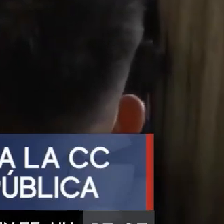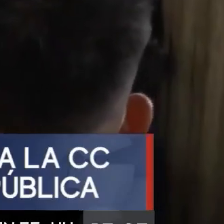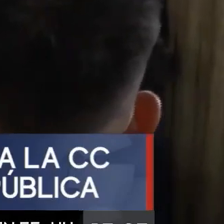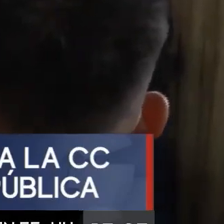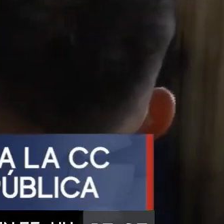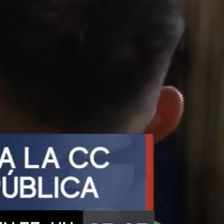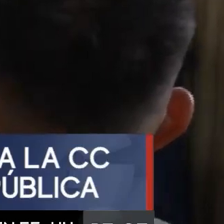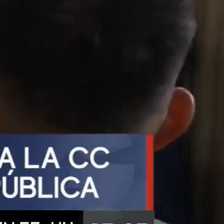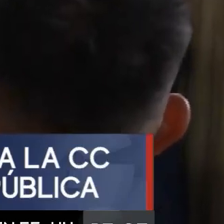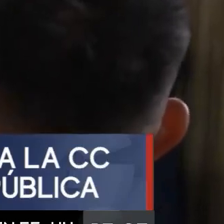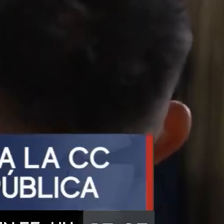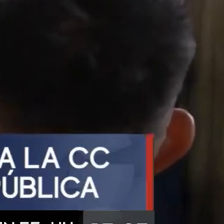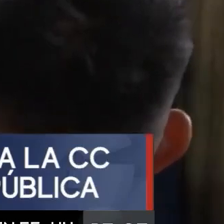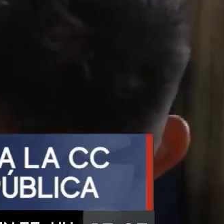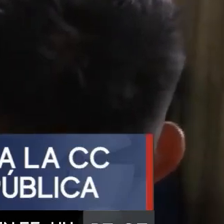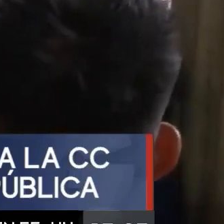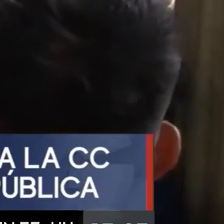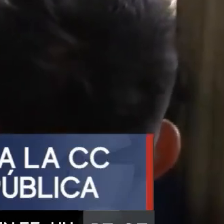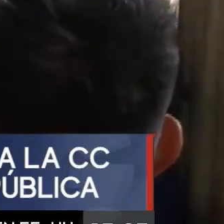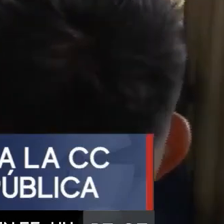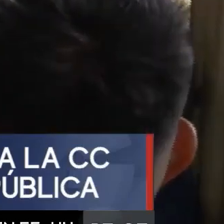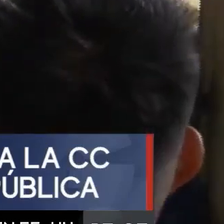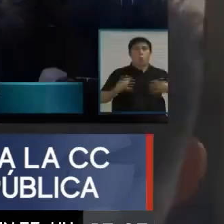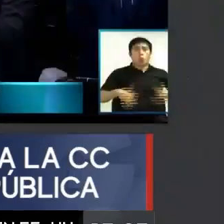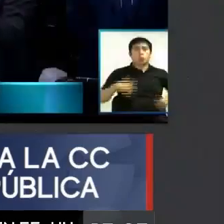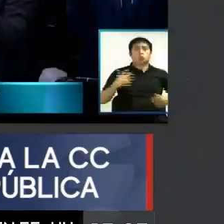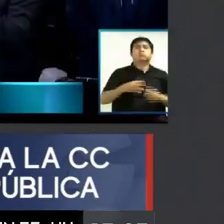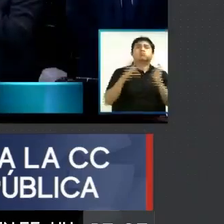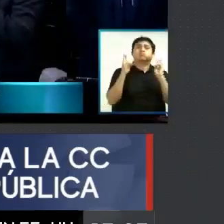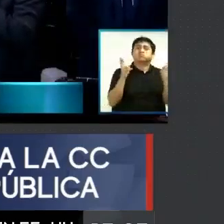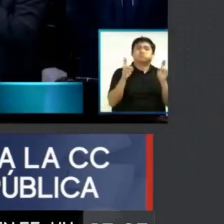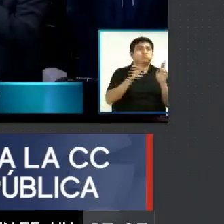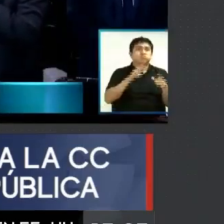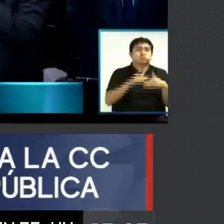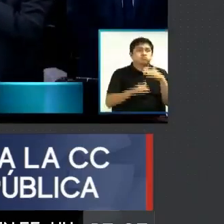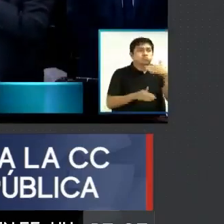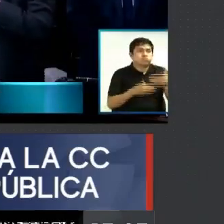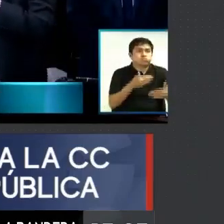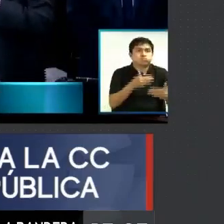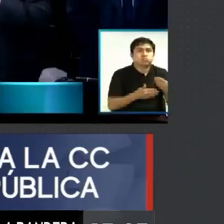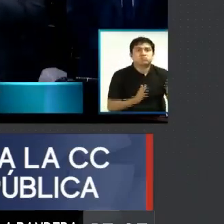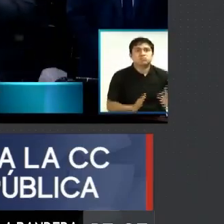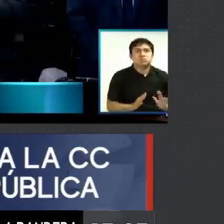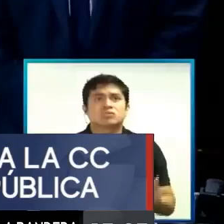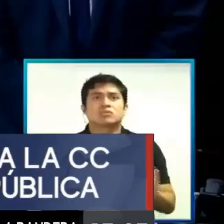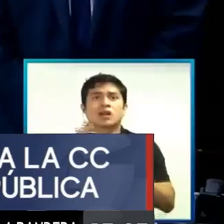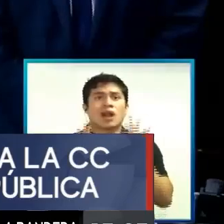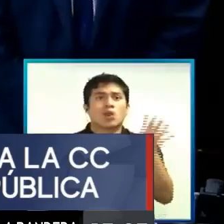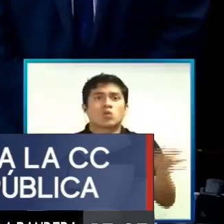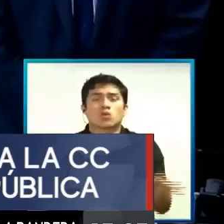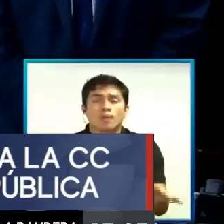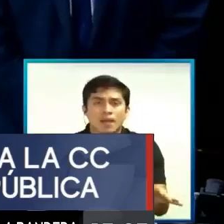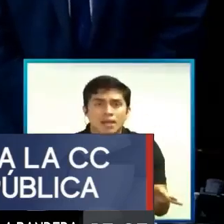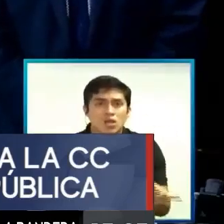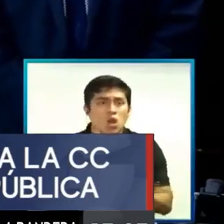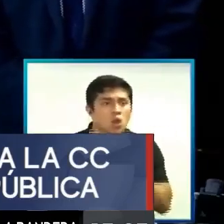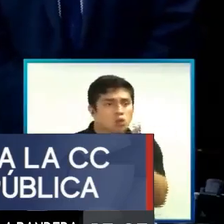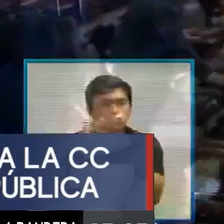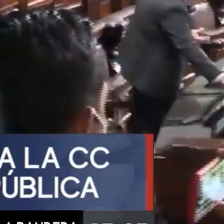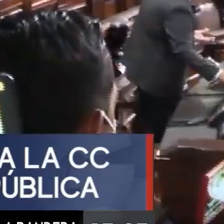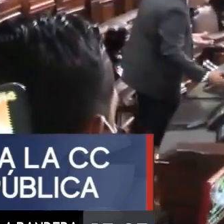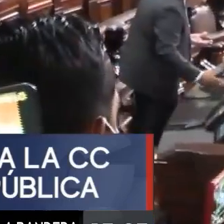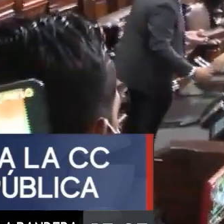del Congreso, Shirley Rivera, sobre esta iniciativa? Buenas tardes. Lo íbamos a hacer el jueves pasado, señores. No hubo quórum, por eso fue que no hubo